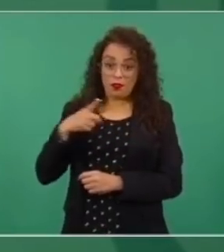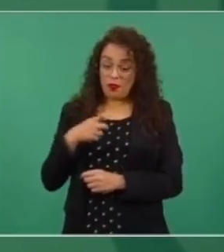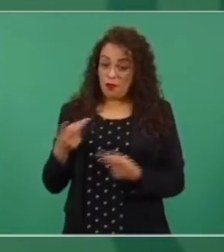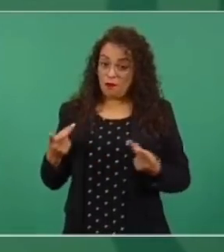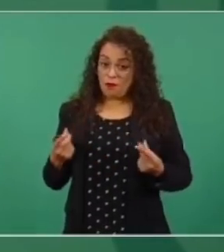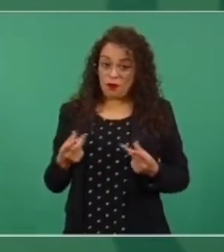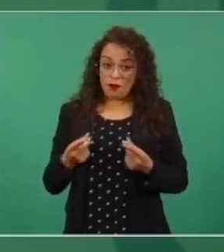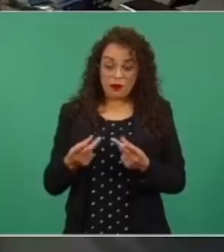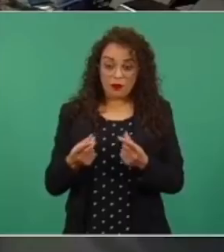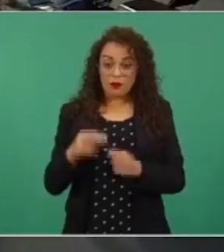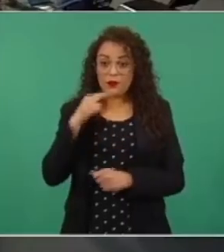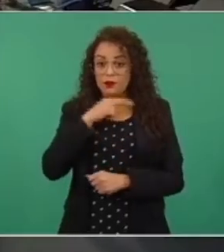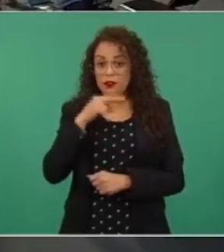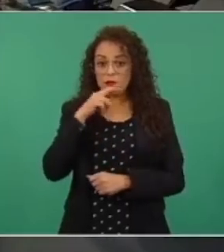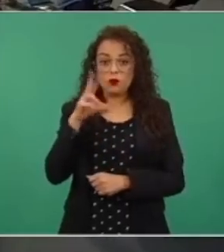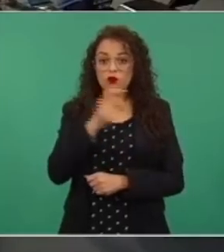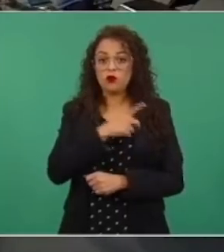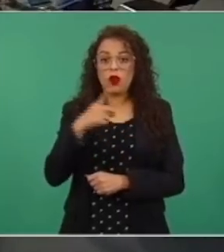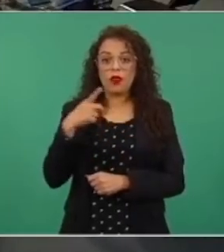con imparcialidad.